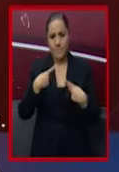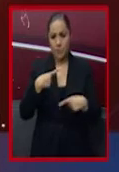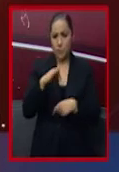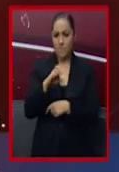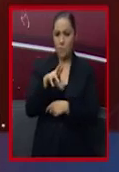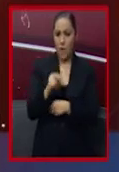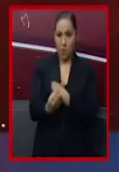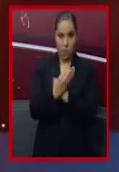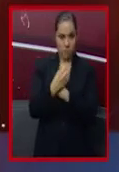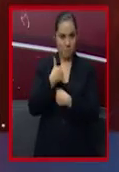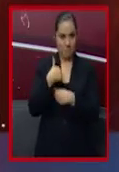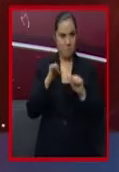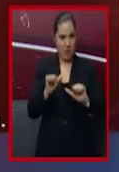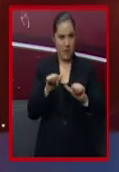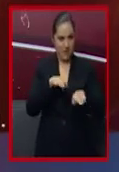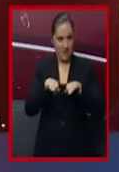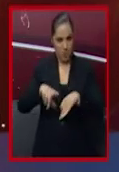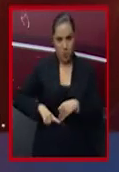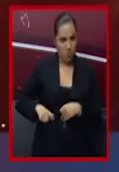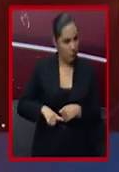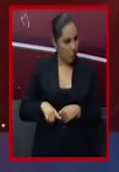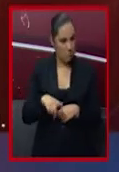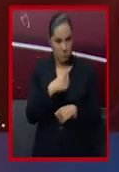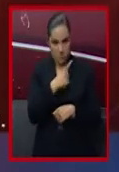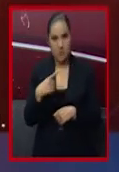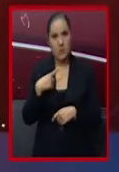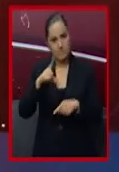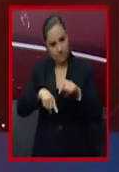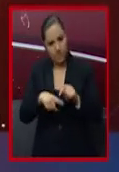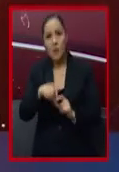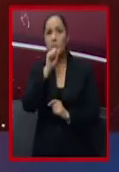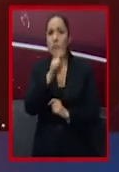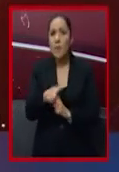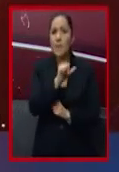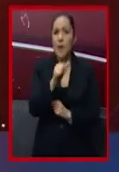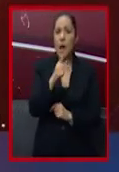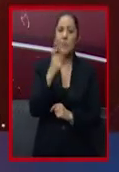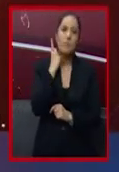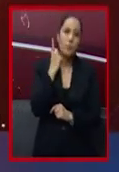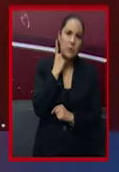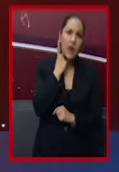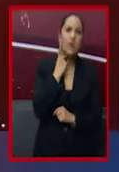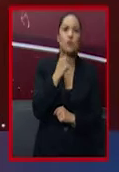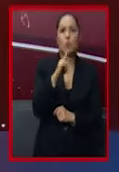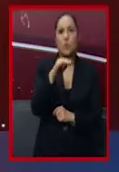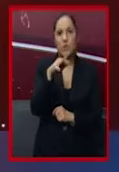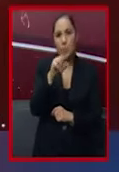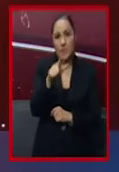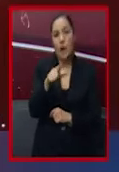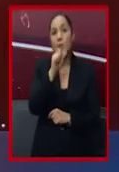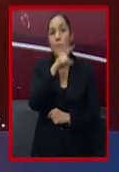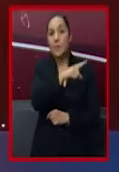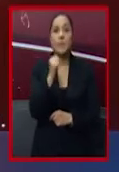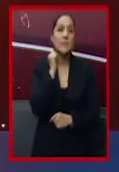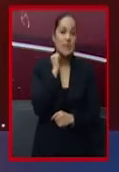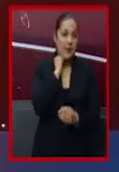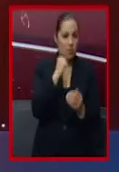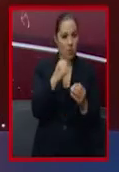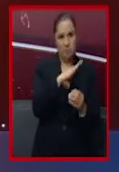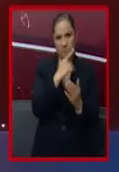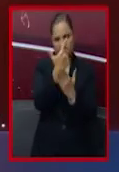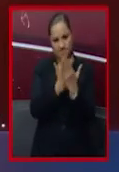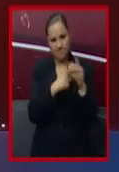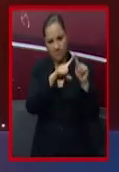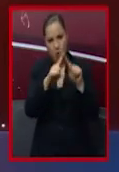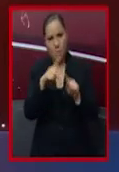finalmente, reformas constitucionales en materia de reducción de diputados plurinominales y eliminación de senadores de la lista nacional.